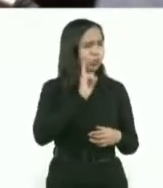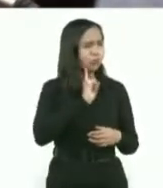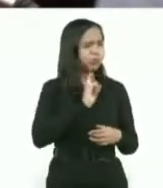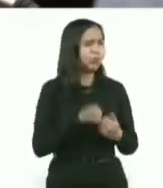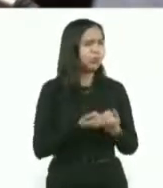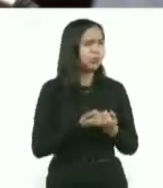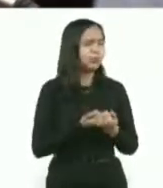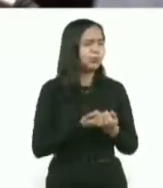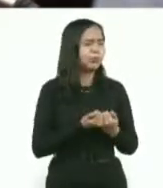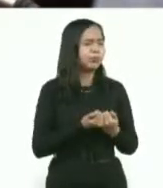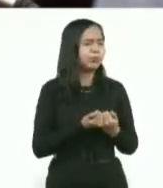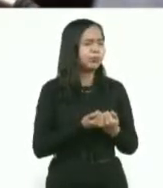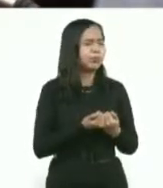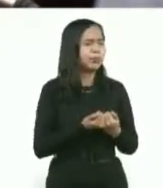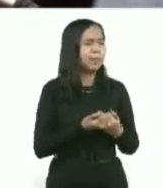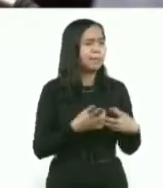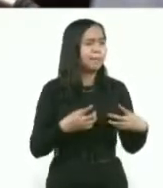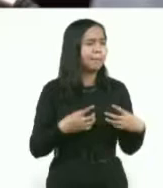prácticamente